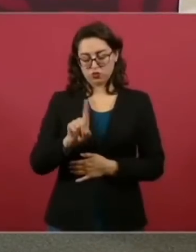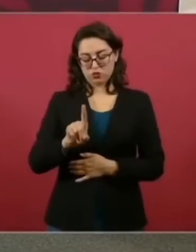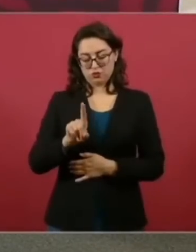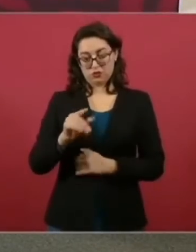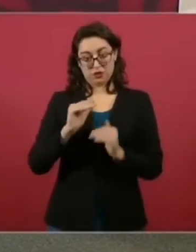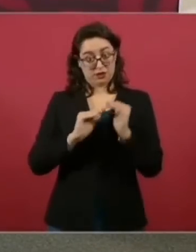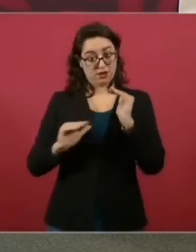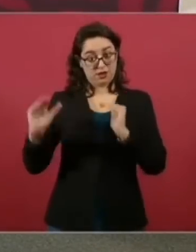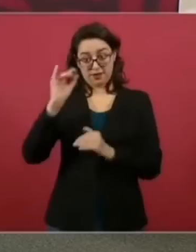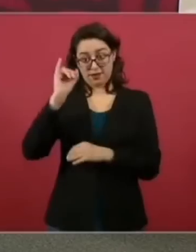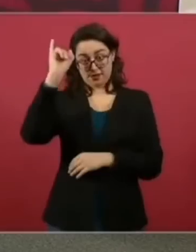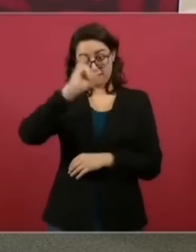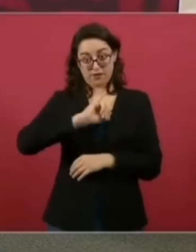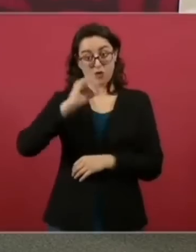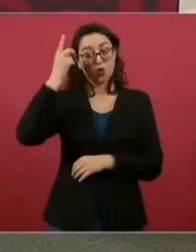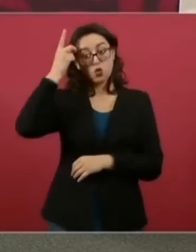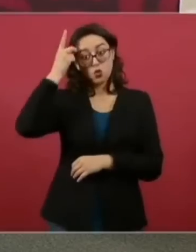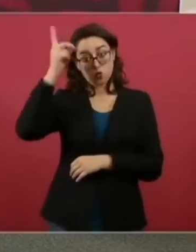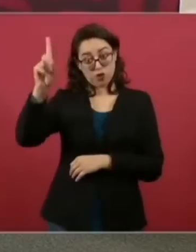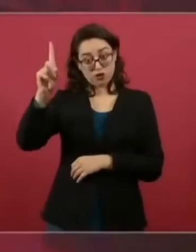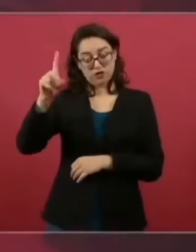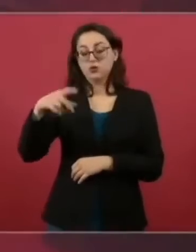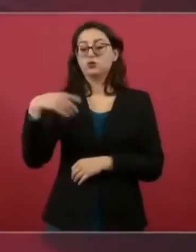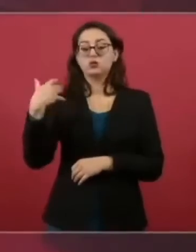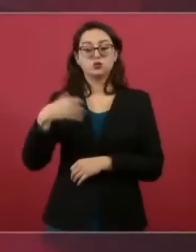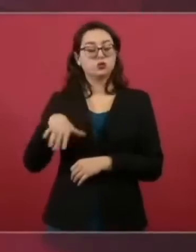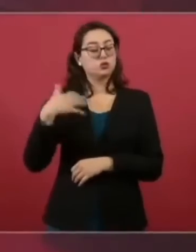tu radio están